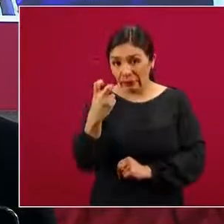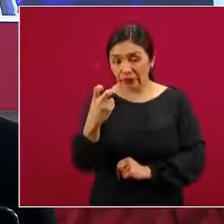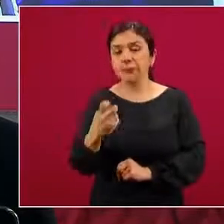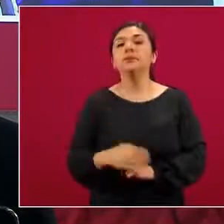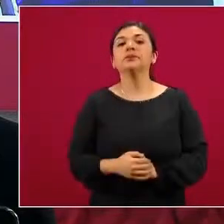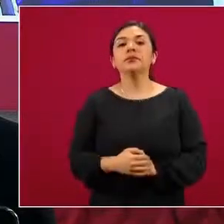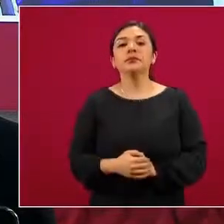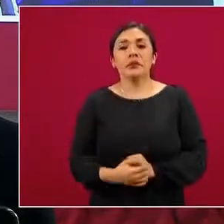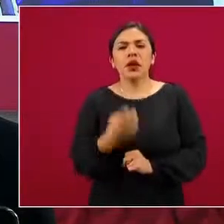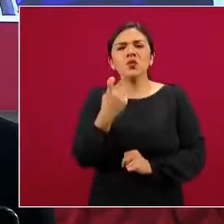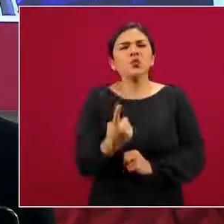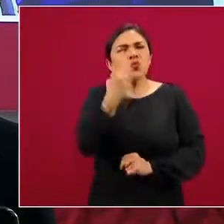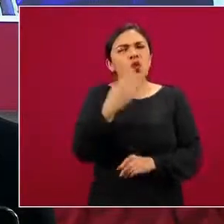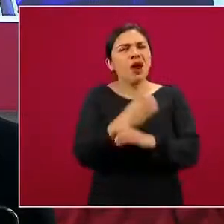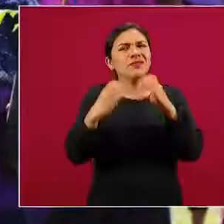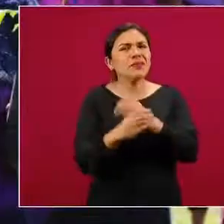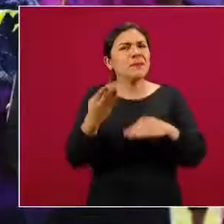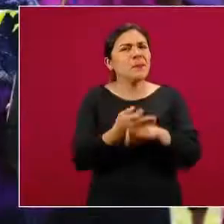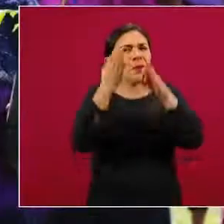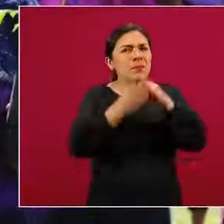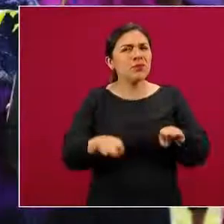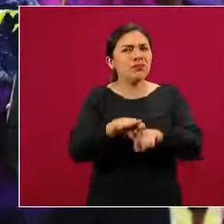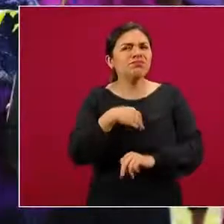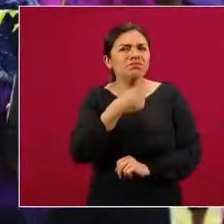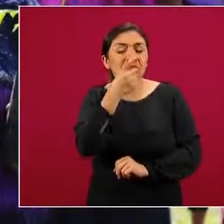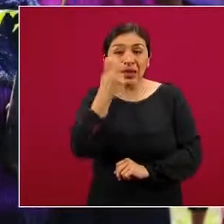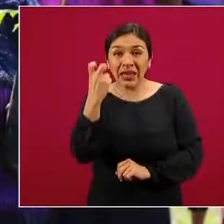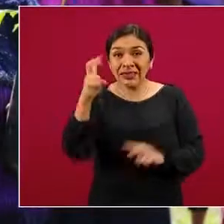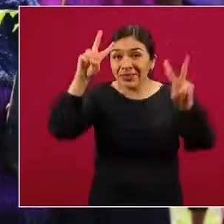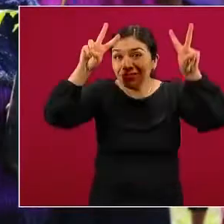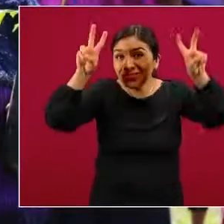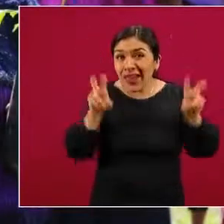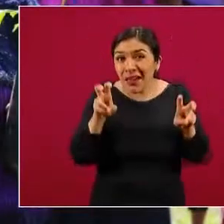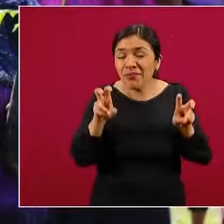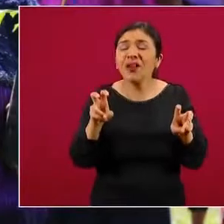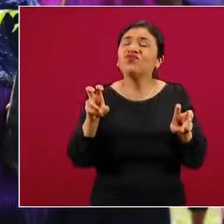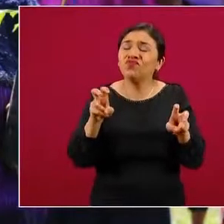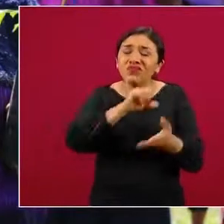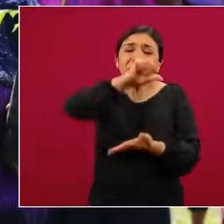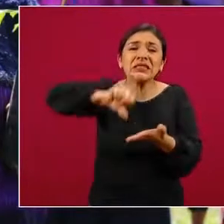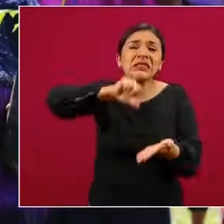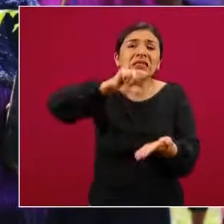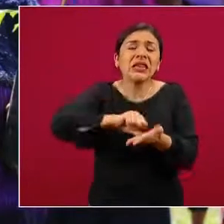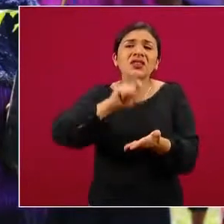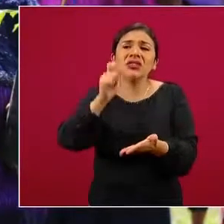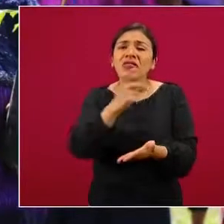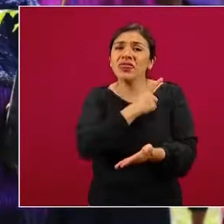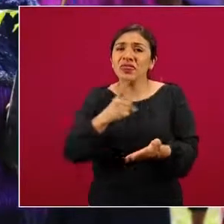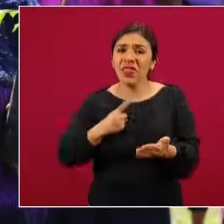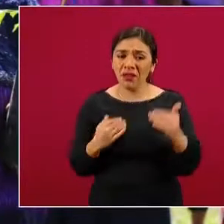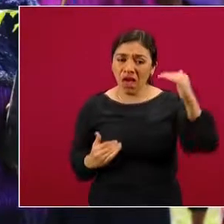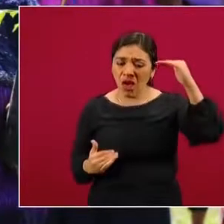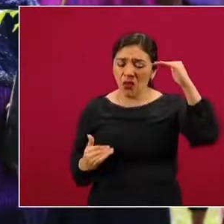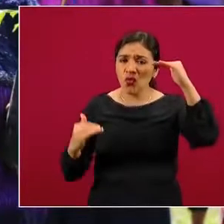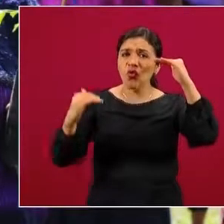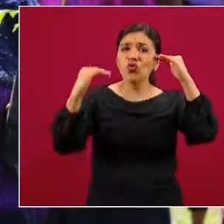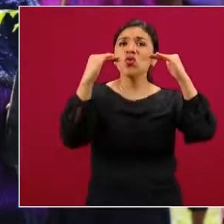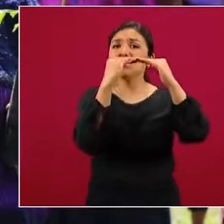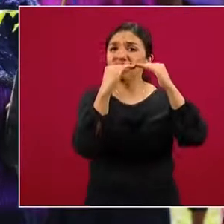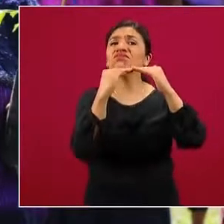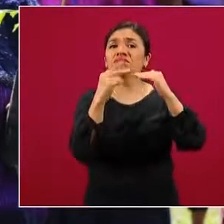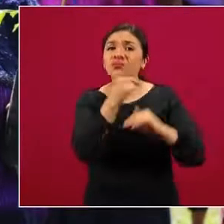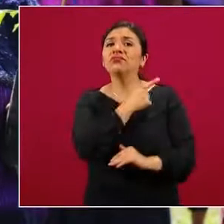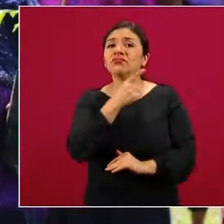las cosas que es muy importante decir es que este es un tema central: cerrar las brechas de desigualdad entre mujeres y